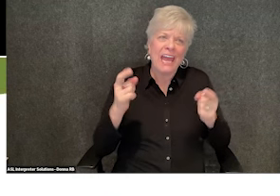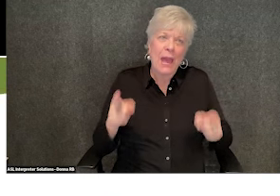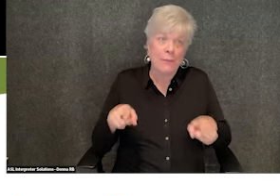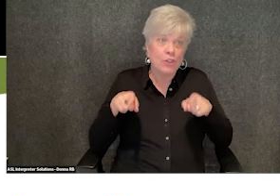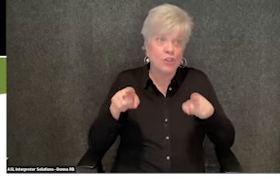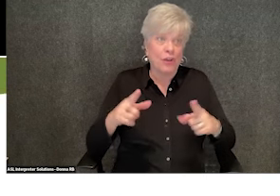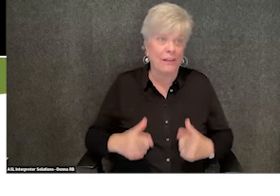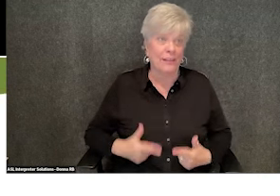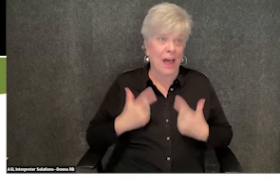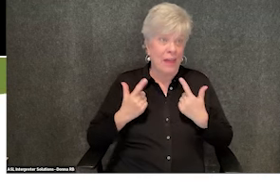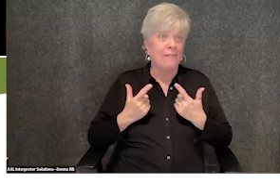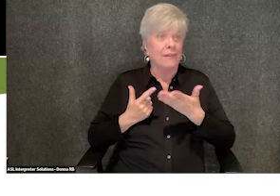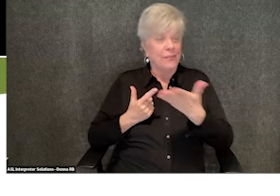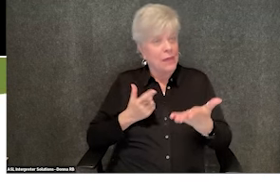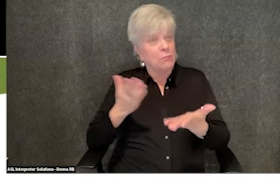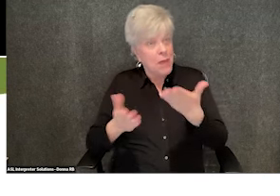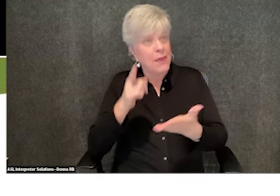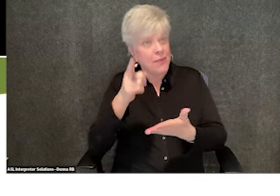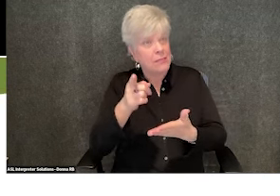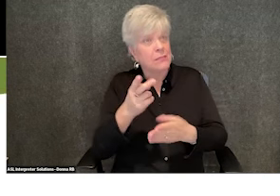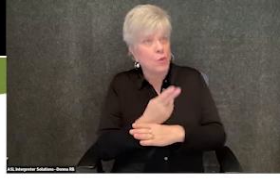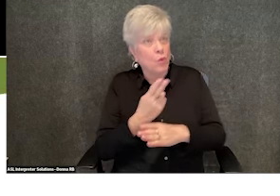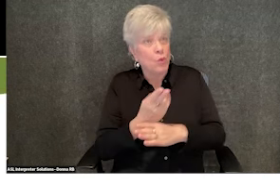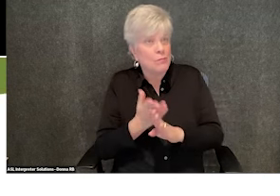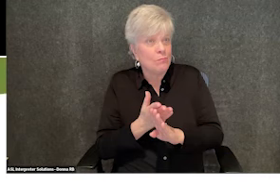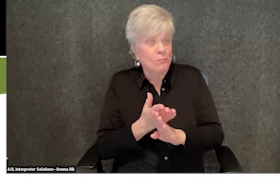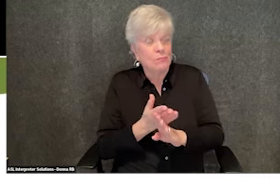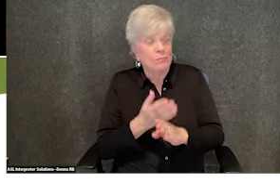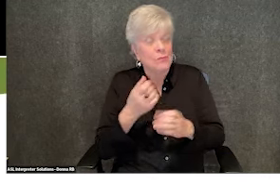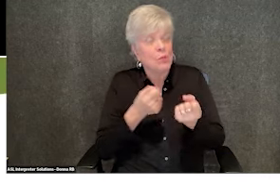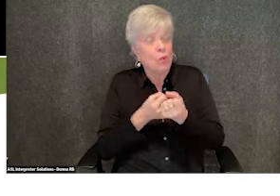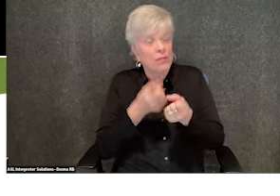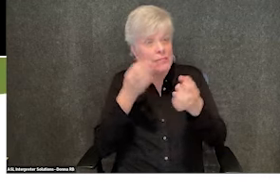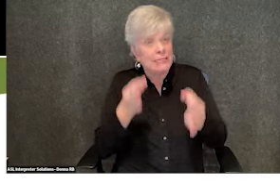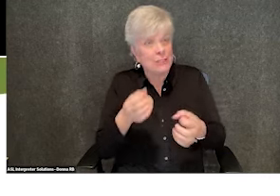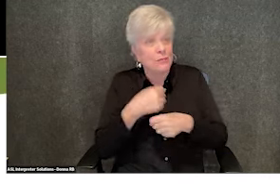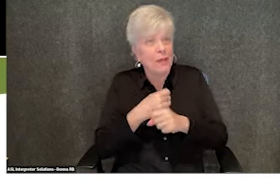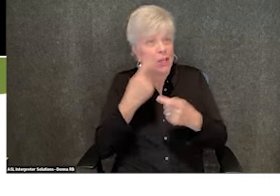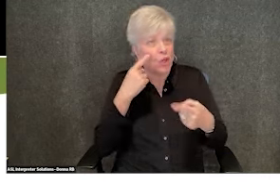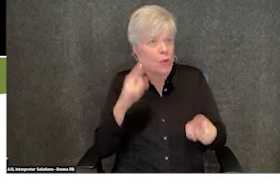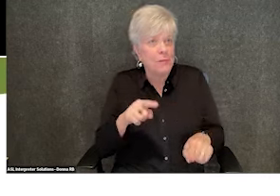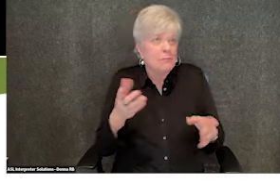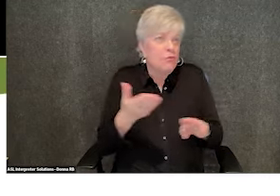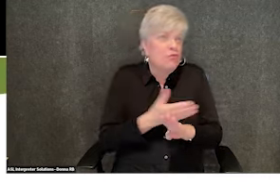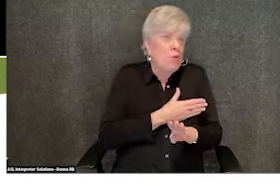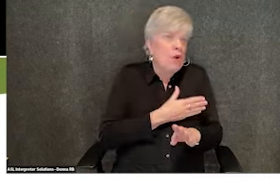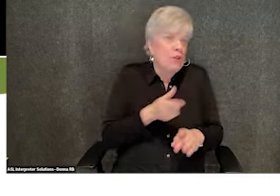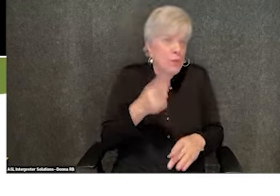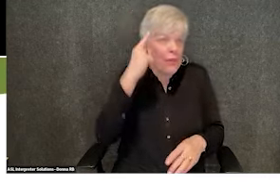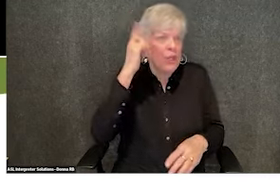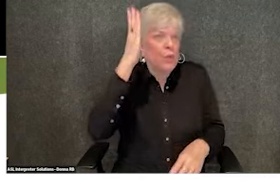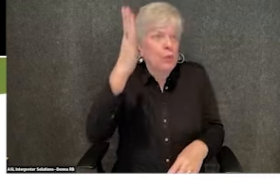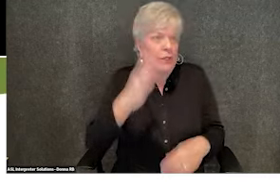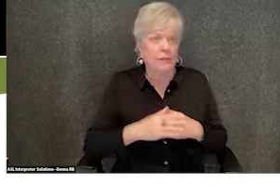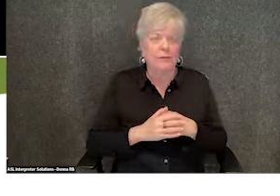ya a partir de cierta edad, cuando pueden utilizar esta. Entonces, los